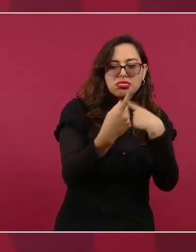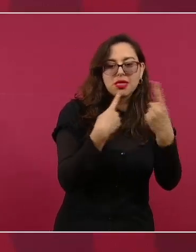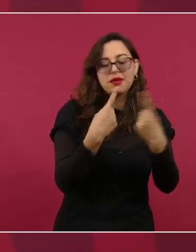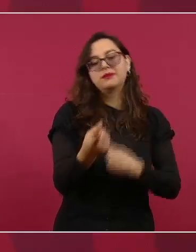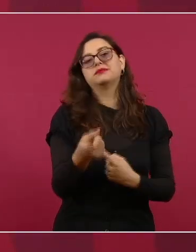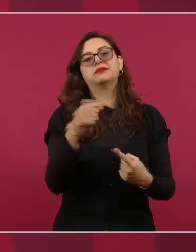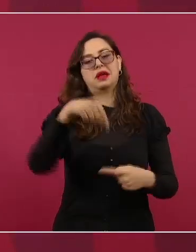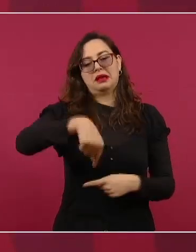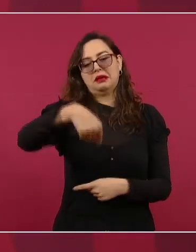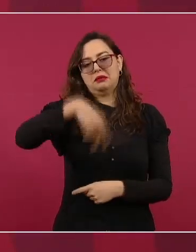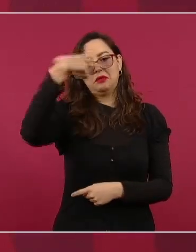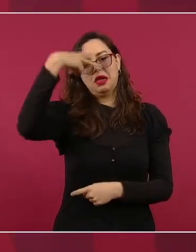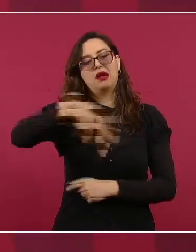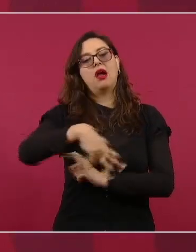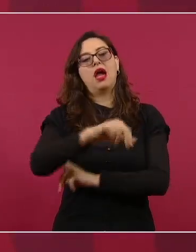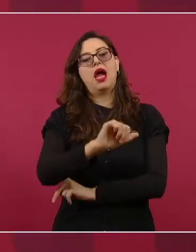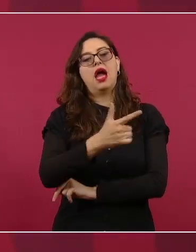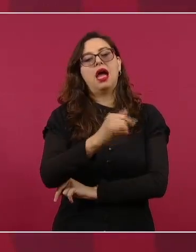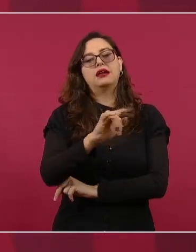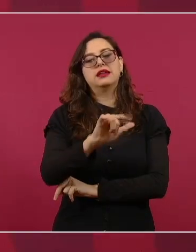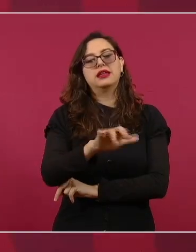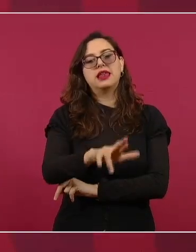Aguilar Camín o de,